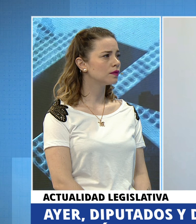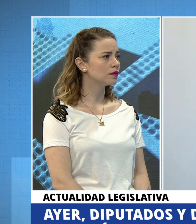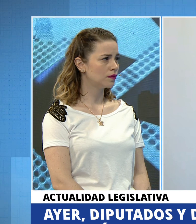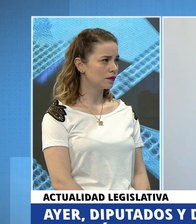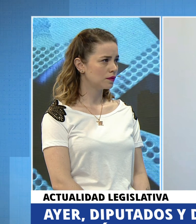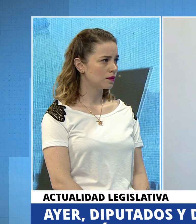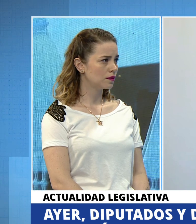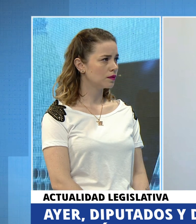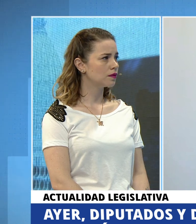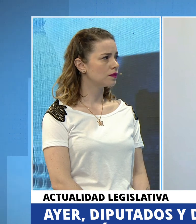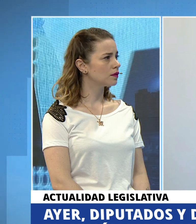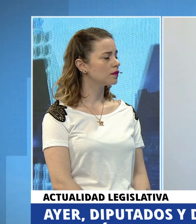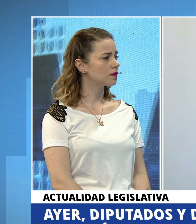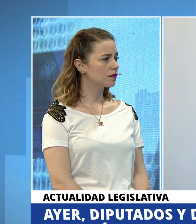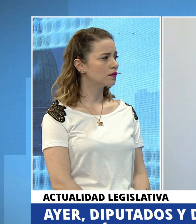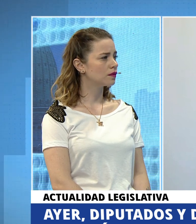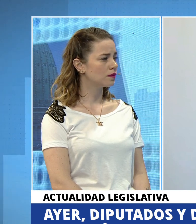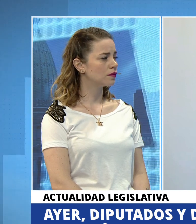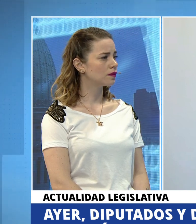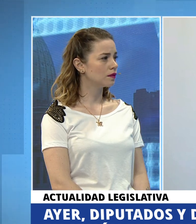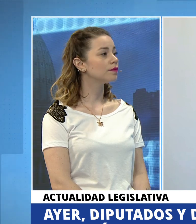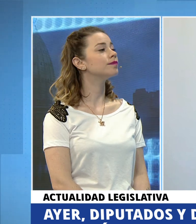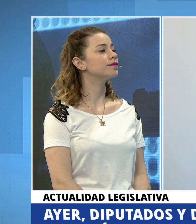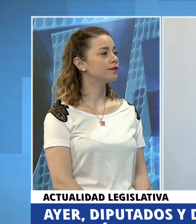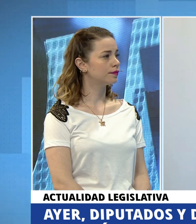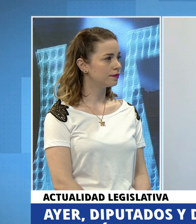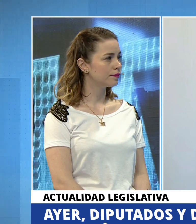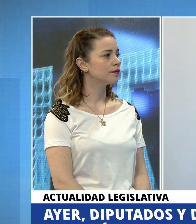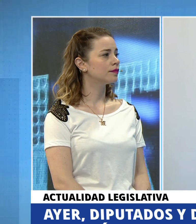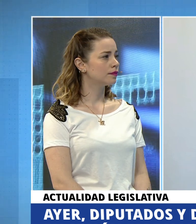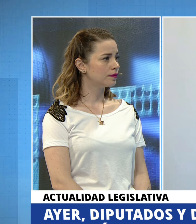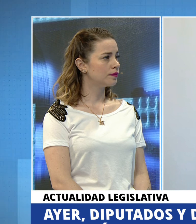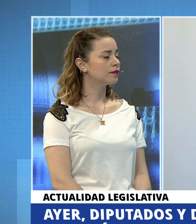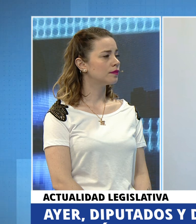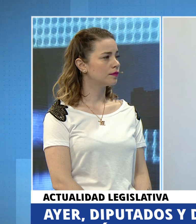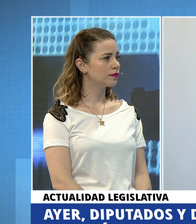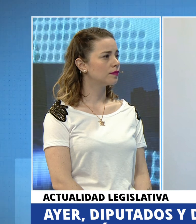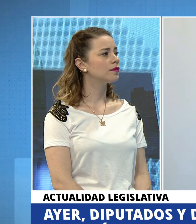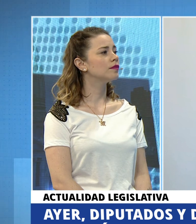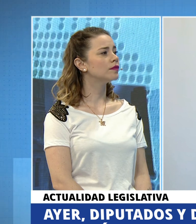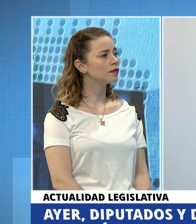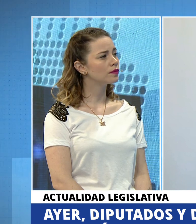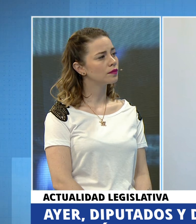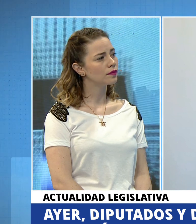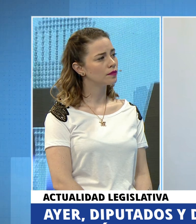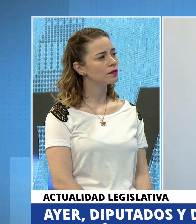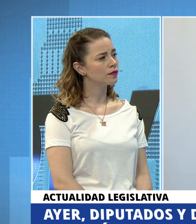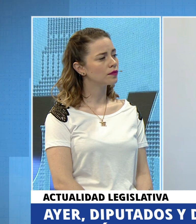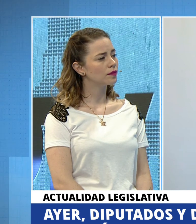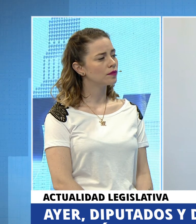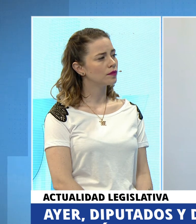2 proyectos del oficialismo que fueron unificados y el proyecto recibió media sanción. Lo que sucede con este tema